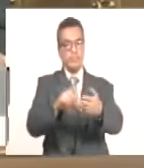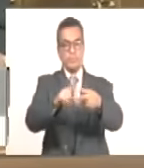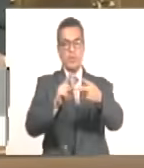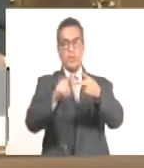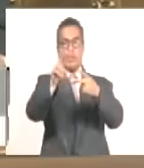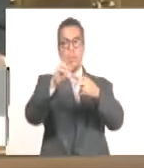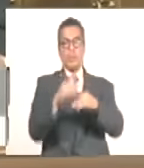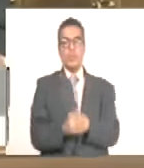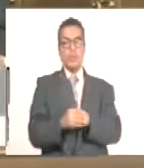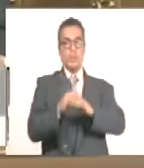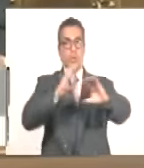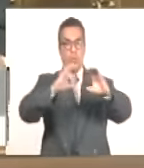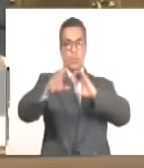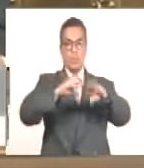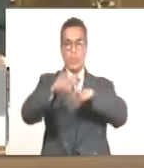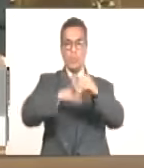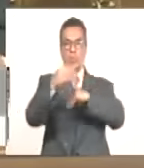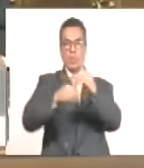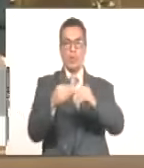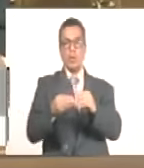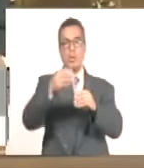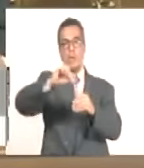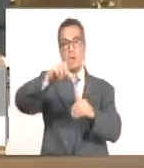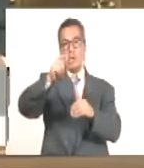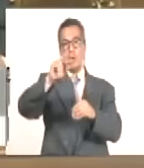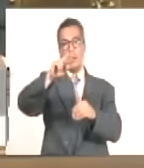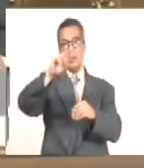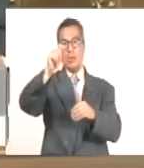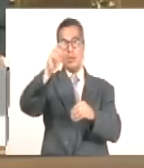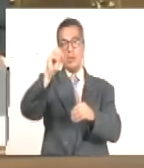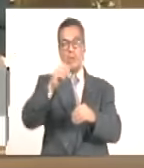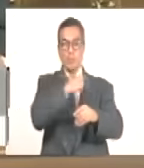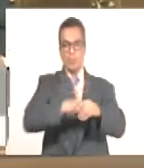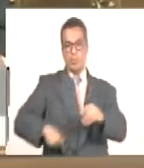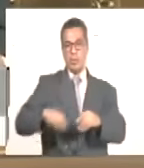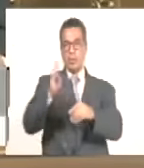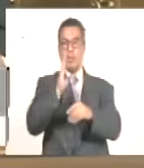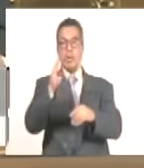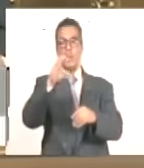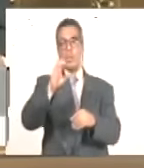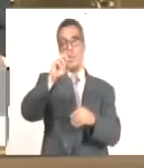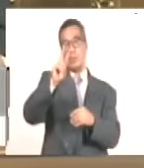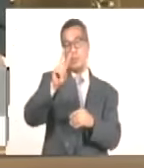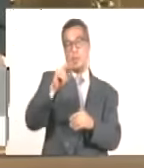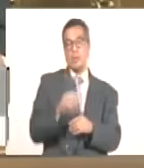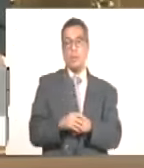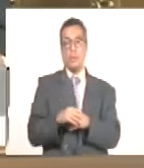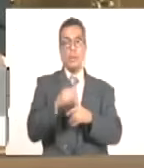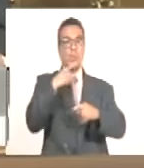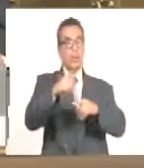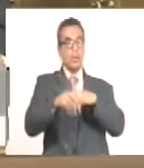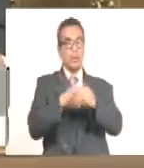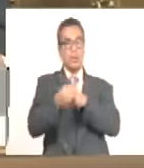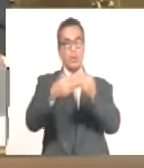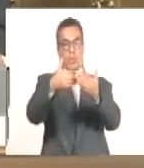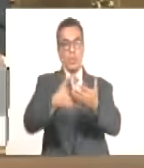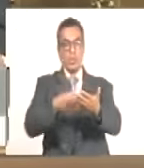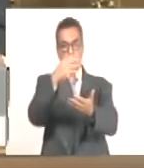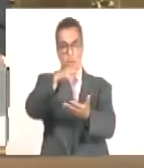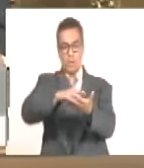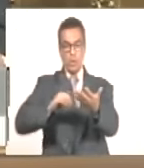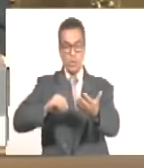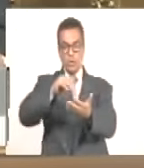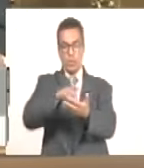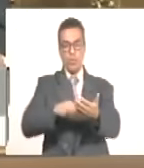Segundo, comunicación suscrita por el ciudadano Calixto José Ortega Sánchez, presidente del Banco Central de Venezuela, mediante la cual remitió copia de los